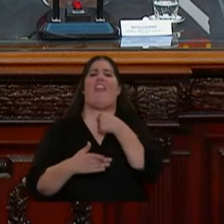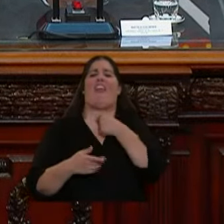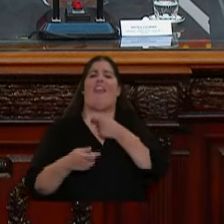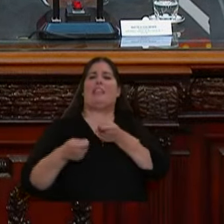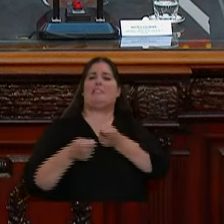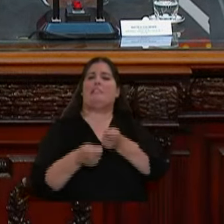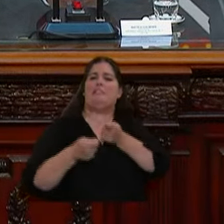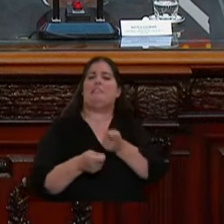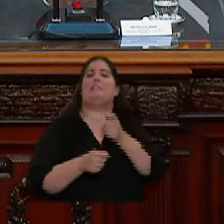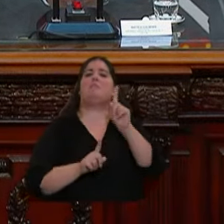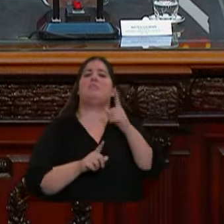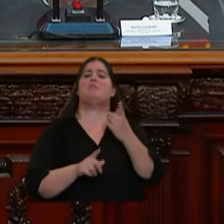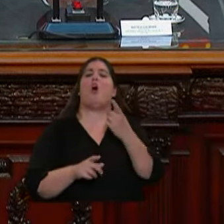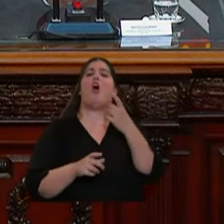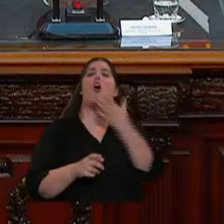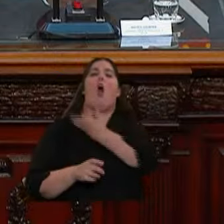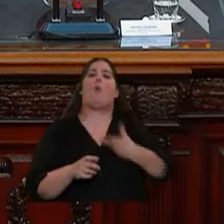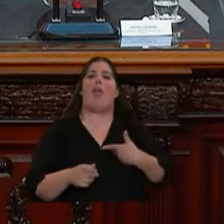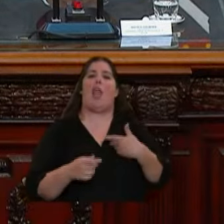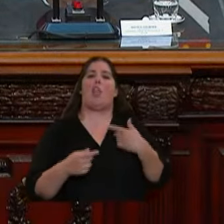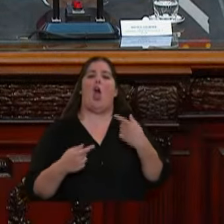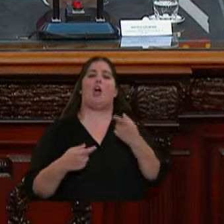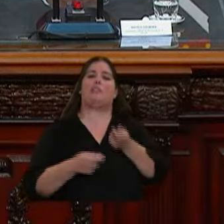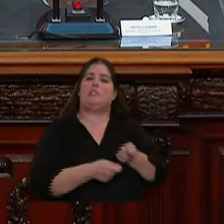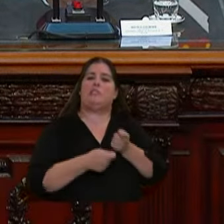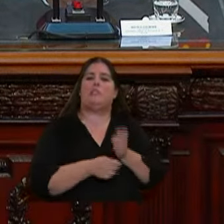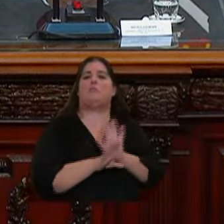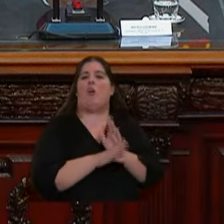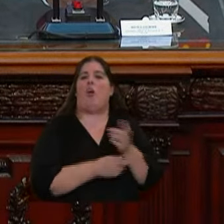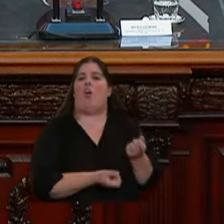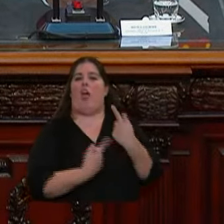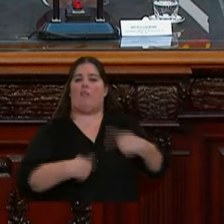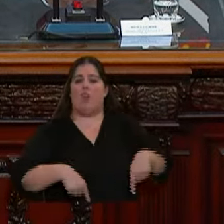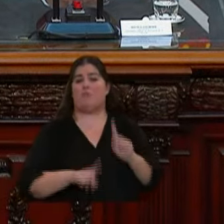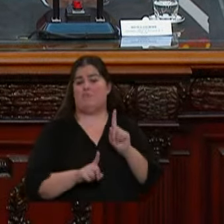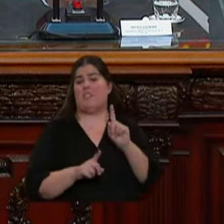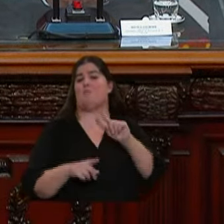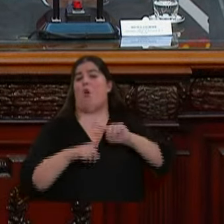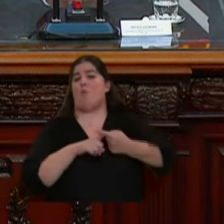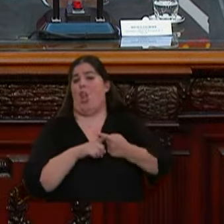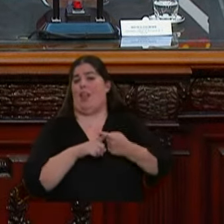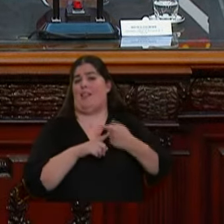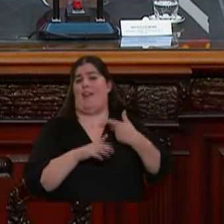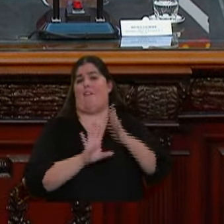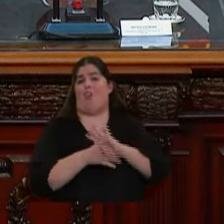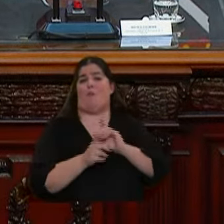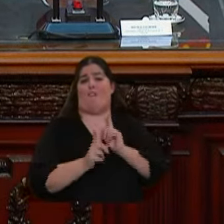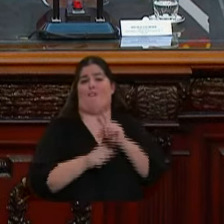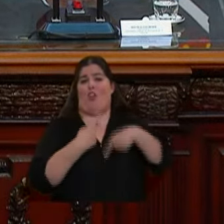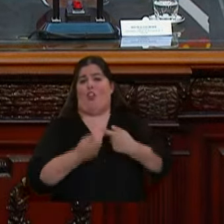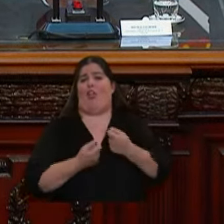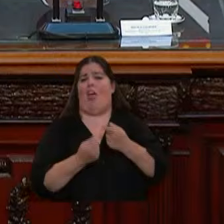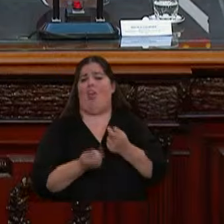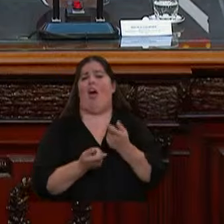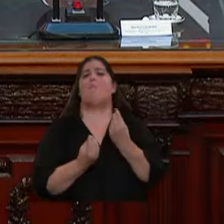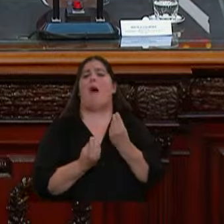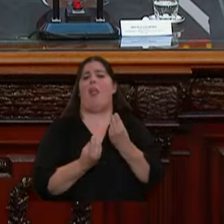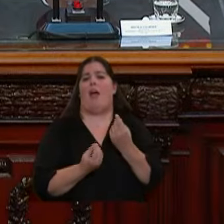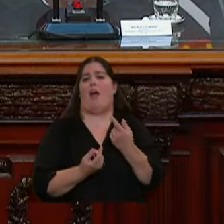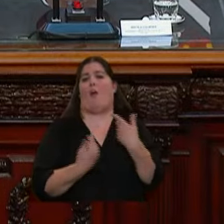extorsionar constantemente a los distintos gobiernos, un caos que la política alimentó durante los últimos 20 años para beneficio